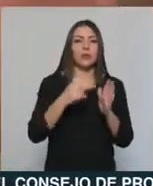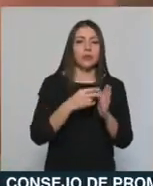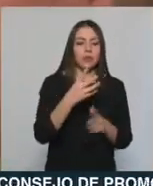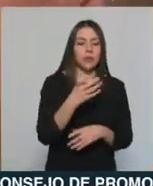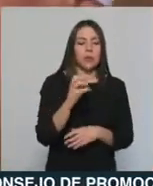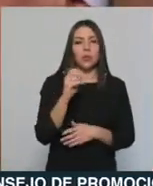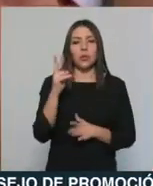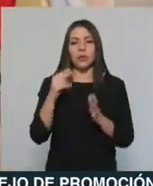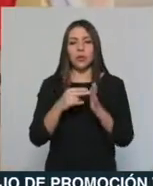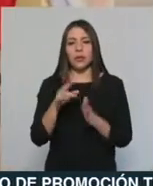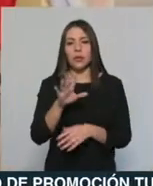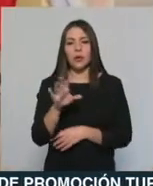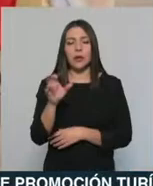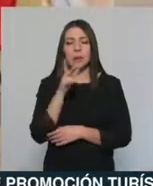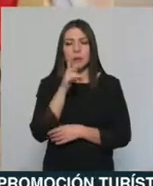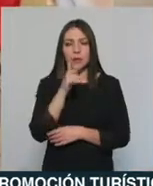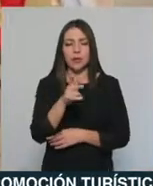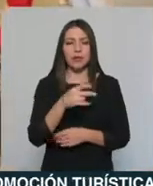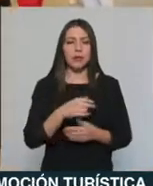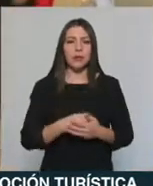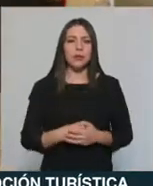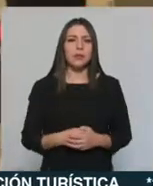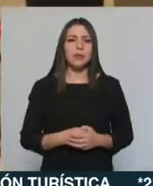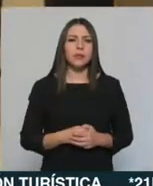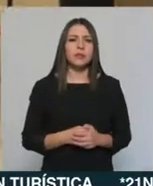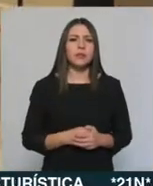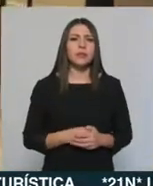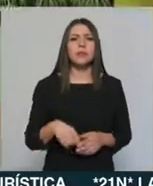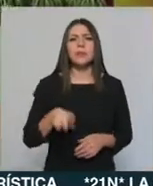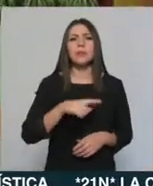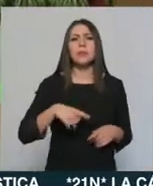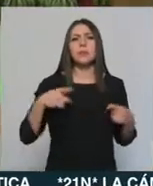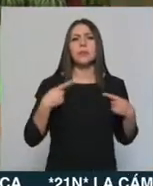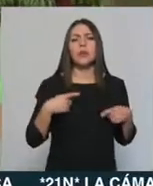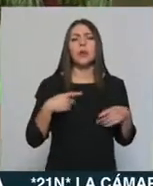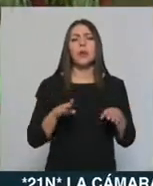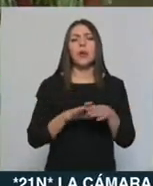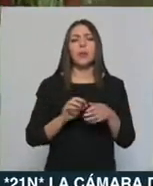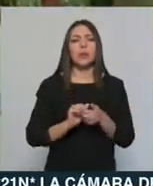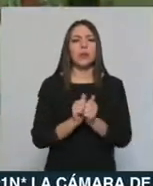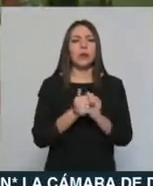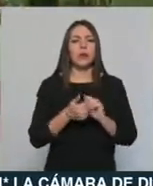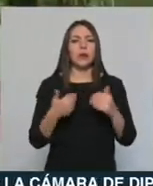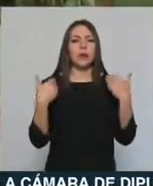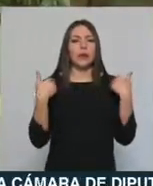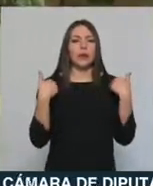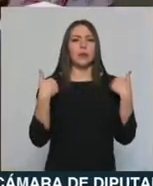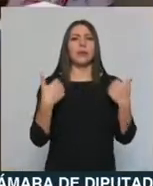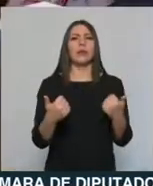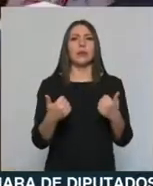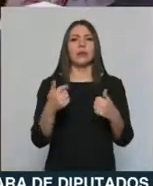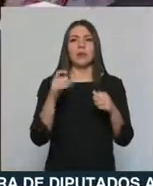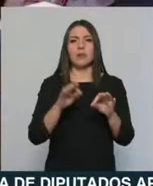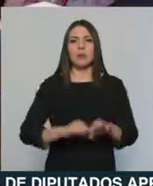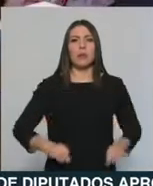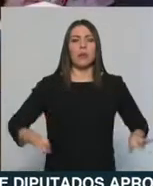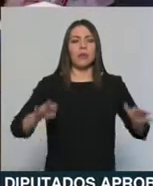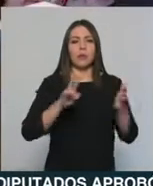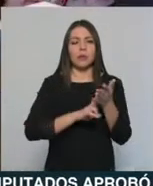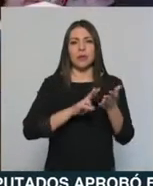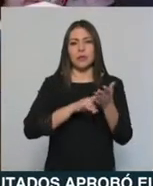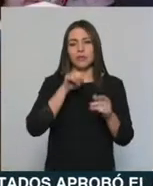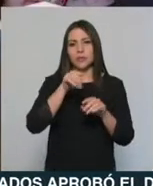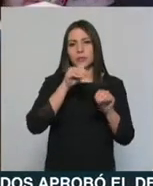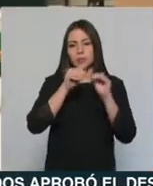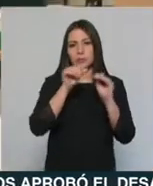palabras. ¿Cómo podemos explicarnos cómo el auditorio pudiese entender un brinco tan grande en la talla del artículo? Y es